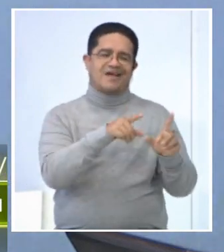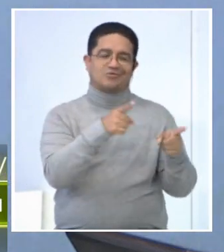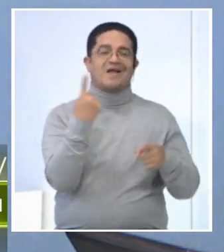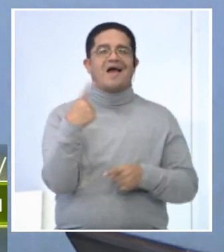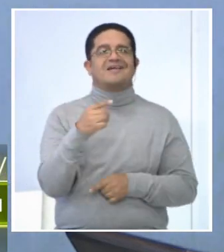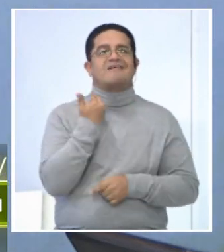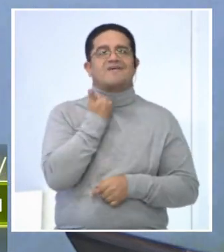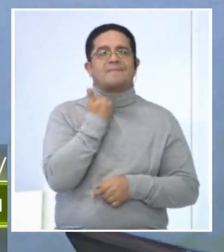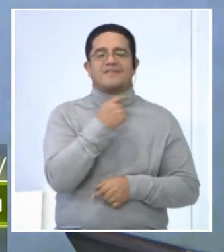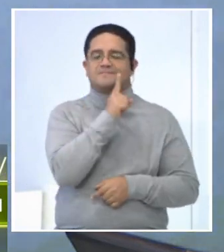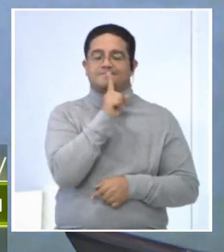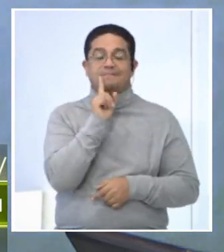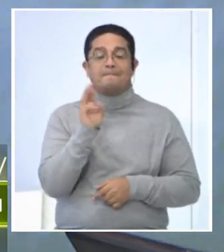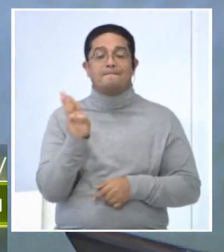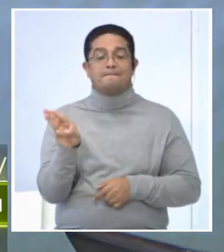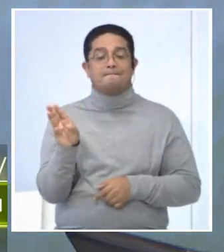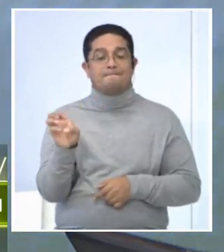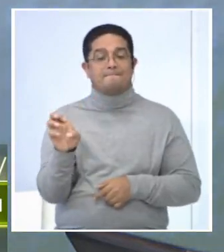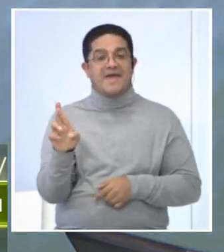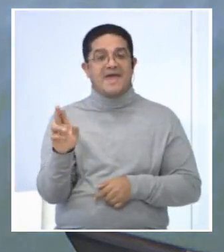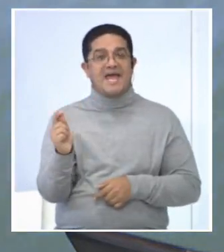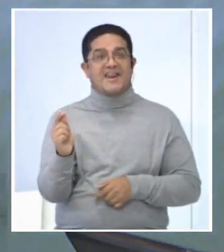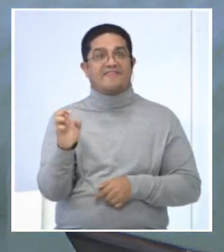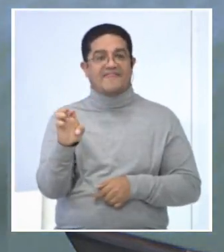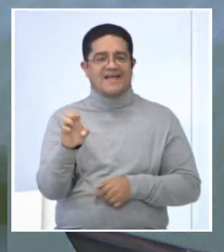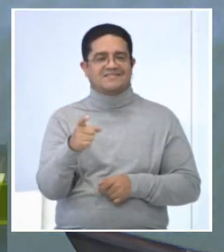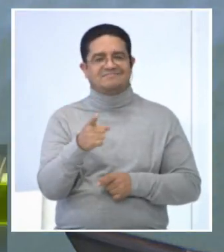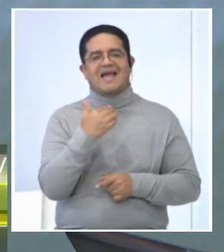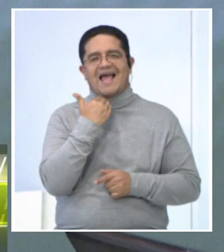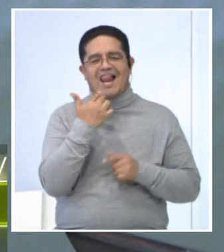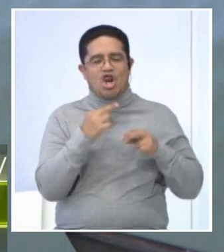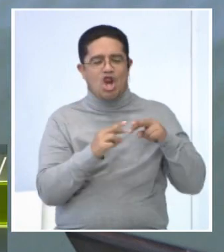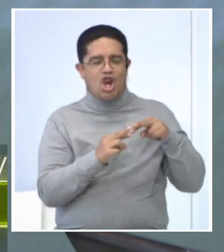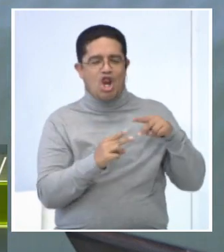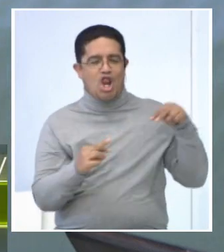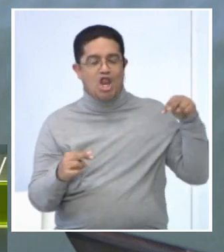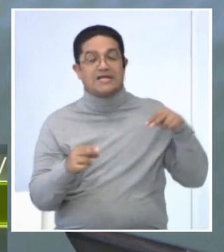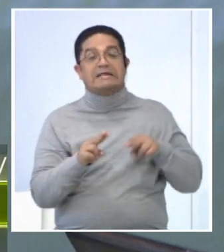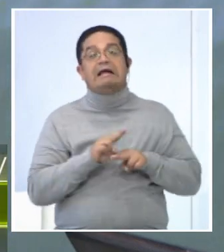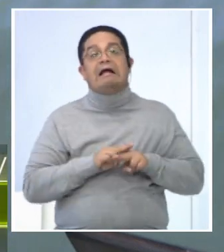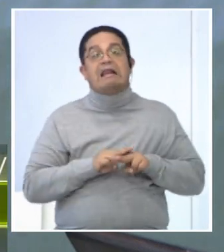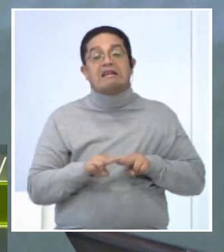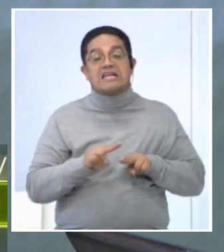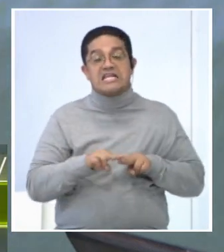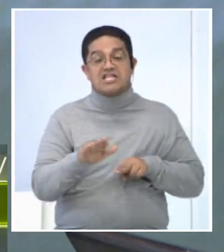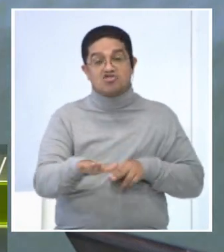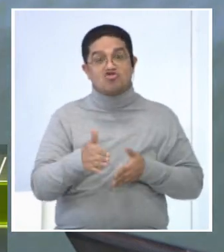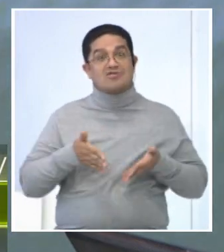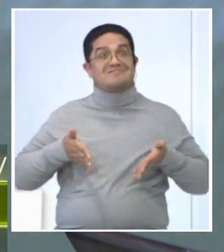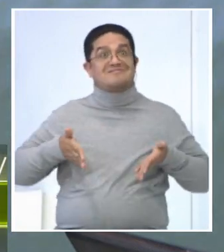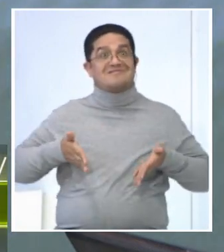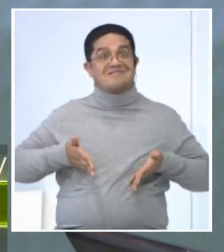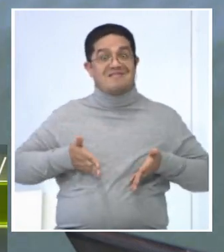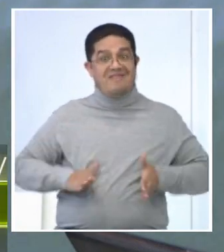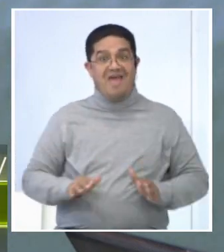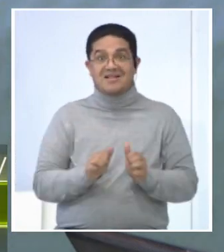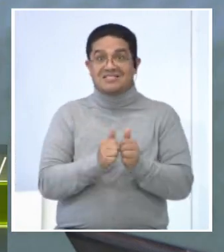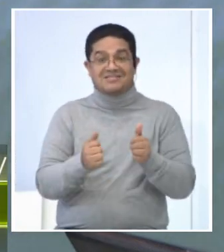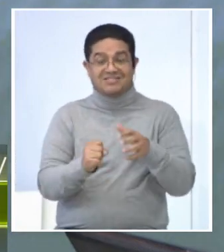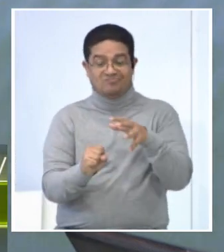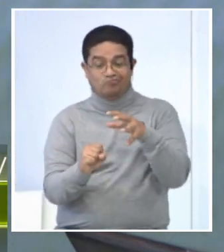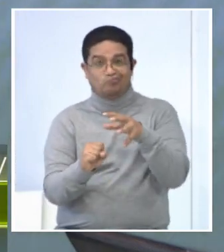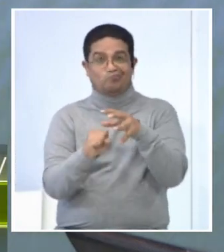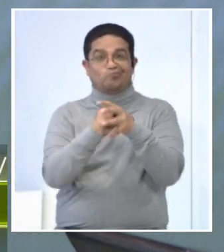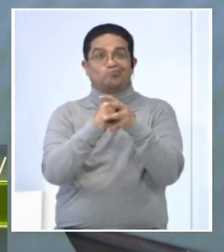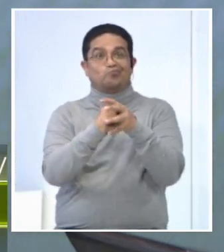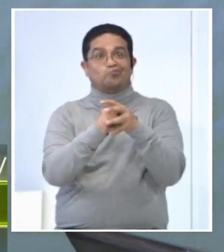llama Pertes, justamente es genético, el niño prácticamente nace sin el acetábulo, sin la articulación o